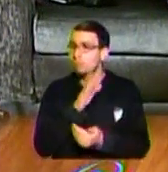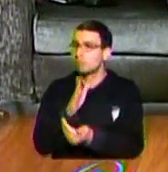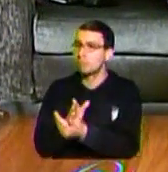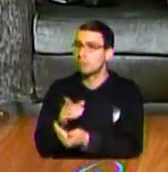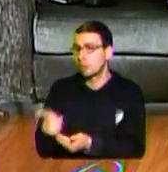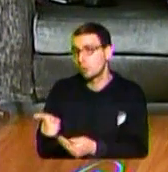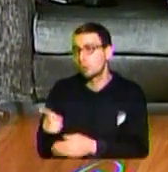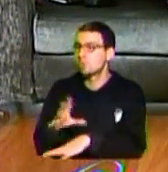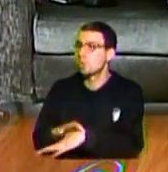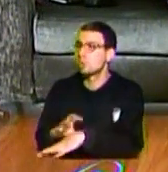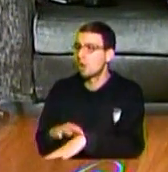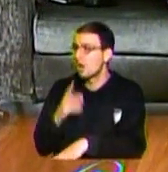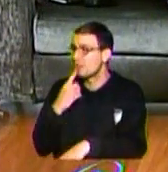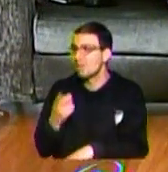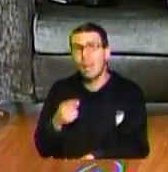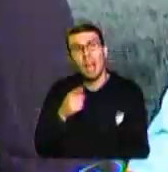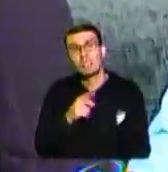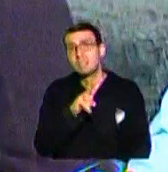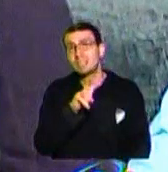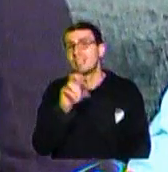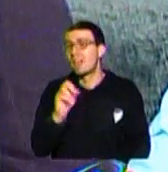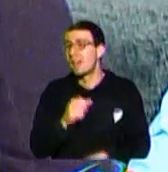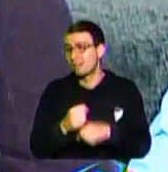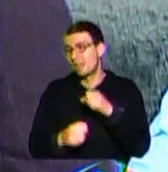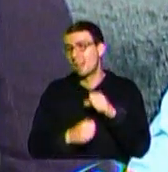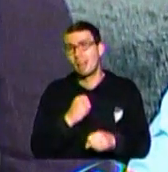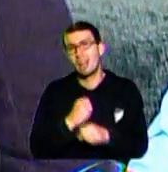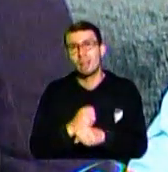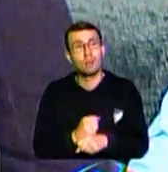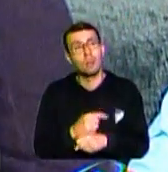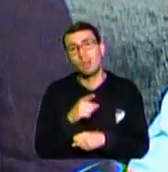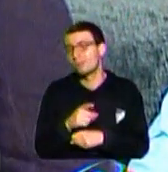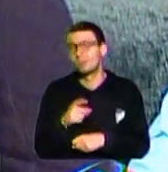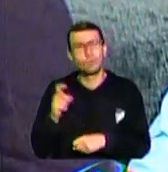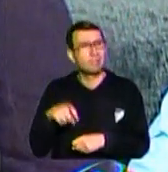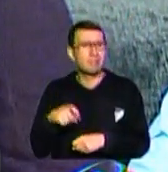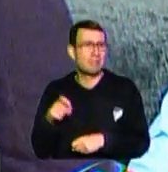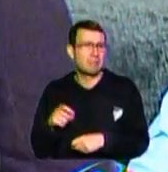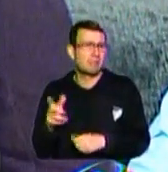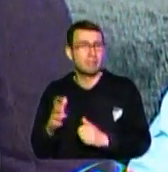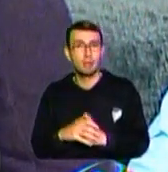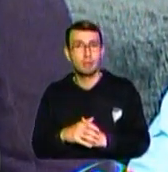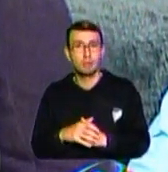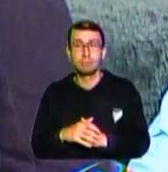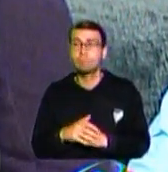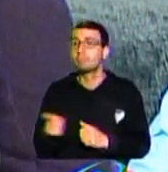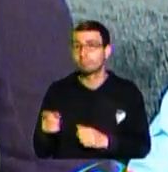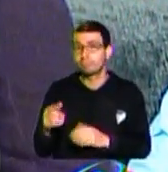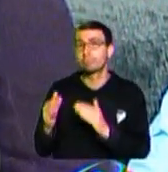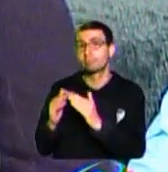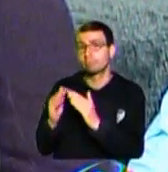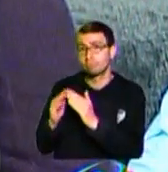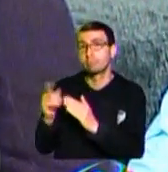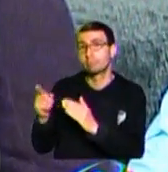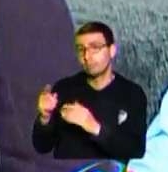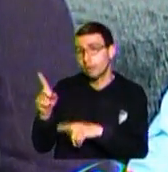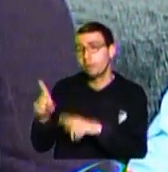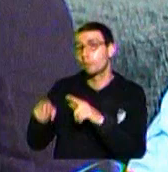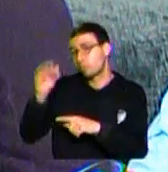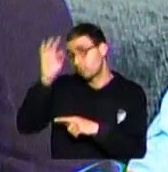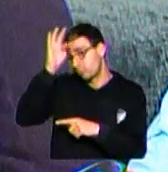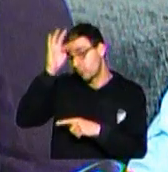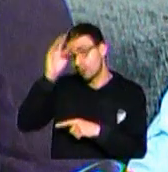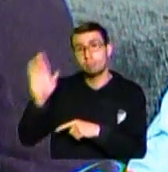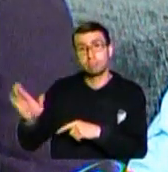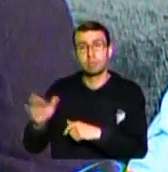no, entonces ya, pues como tiene 70 años, no necesita nada. No. A mí no me parece justo, porque si